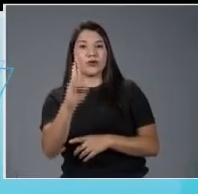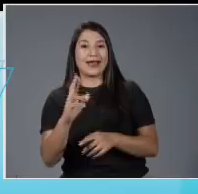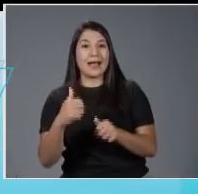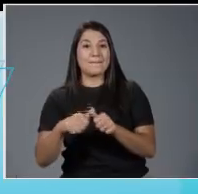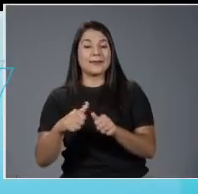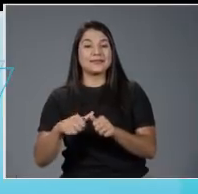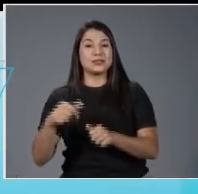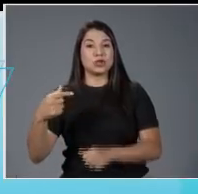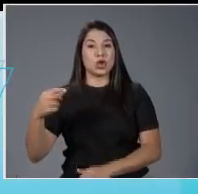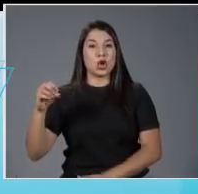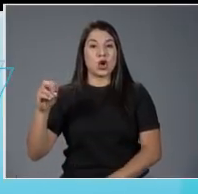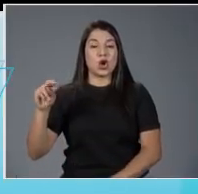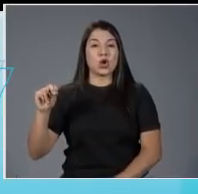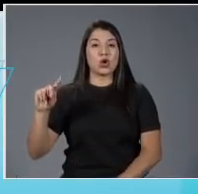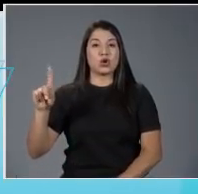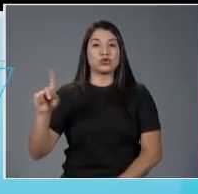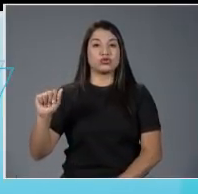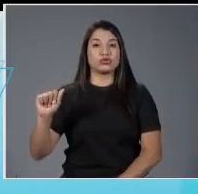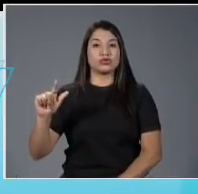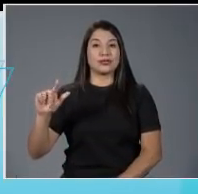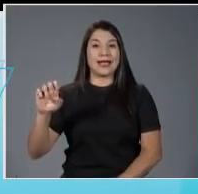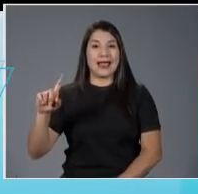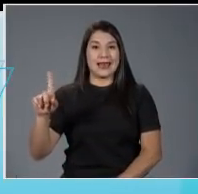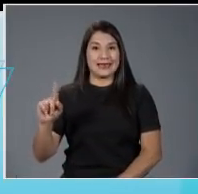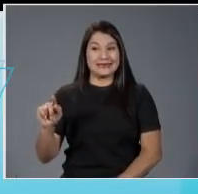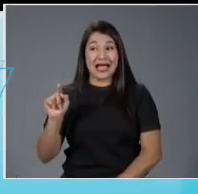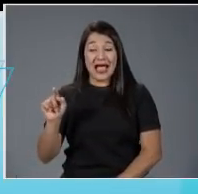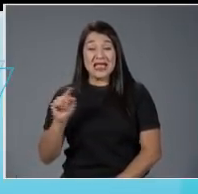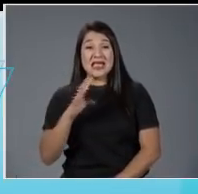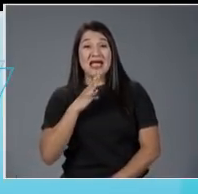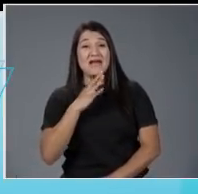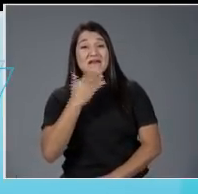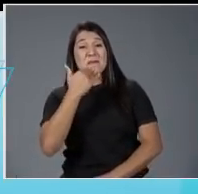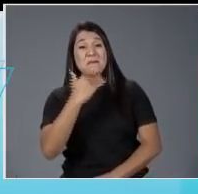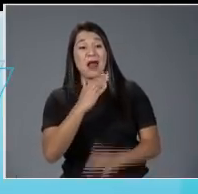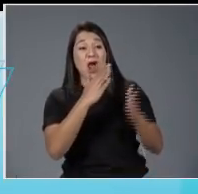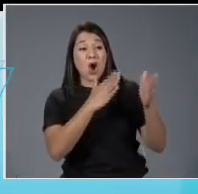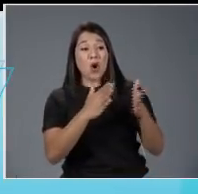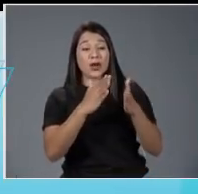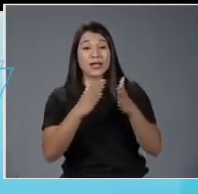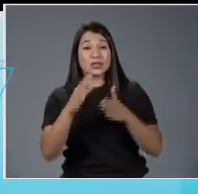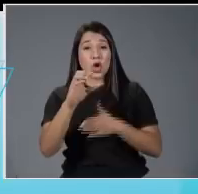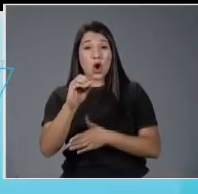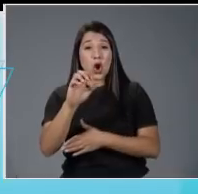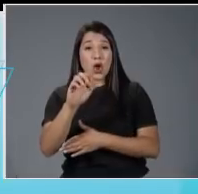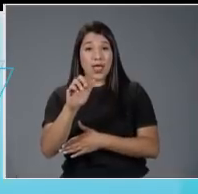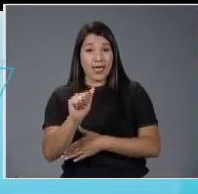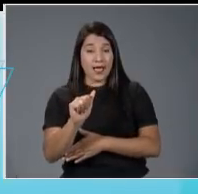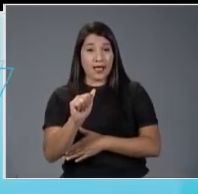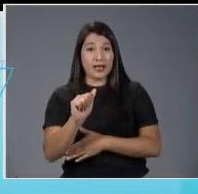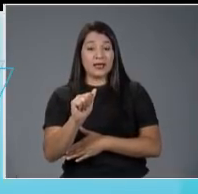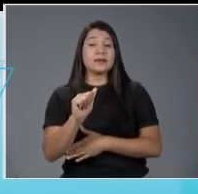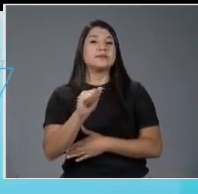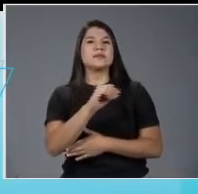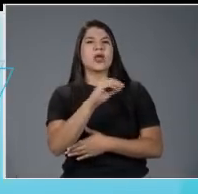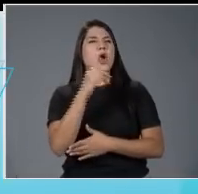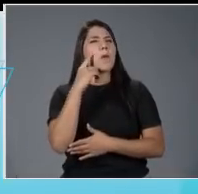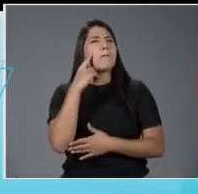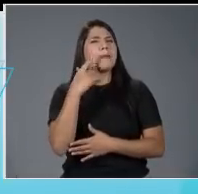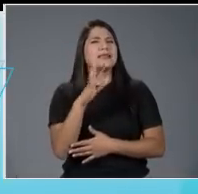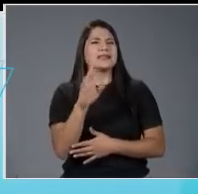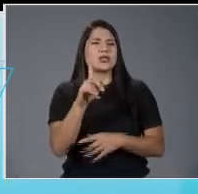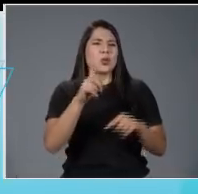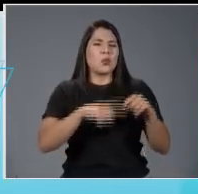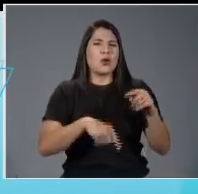González, y en esa entrevista el señor González habla muy mal de la Organización de Estados Americanos y que por esa vía la OEA como que no puede